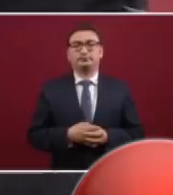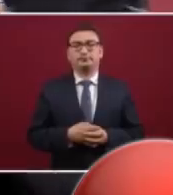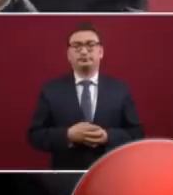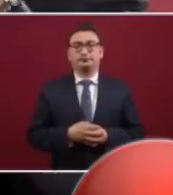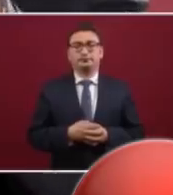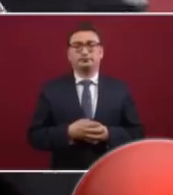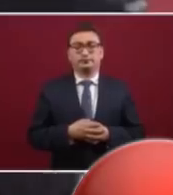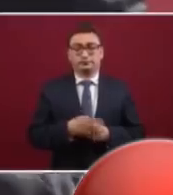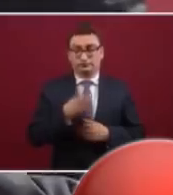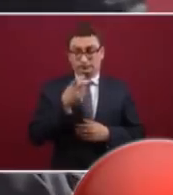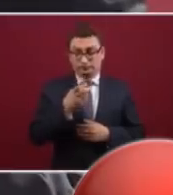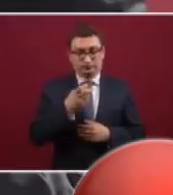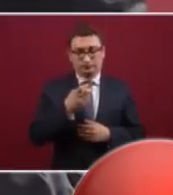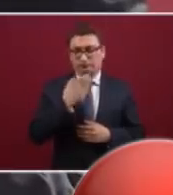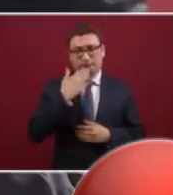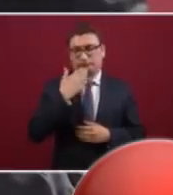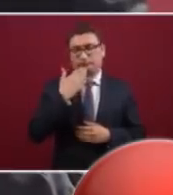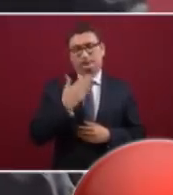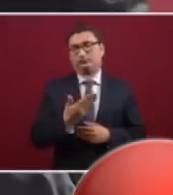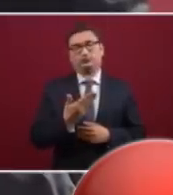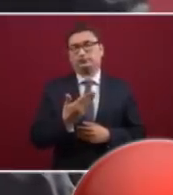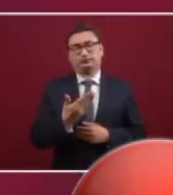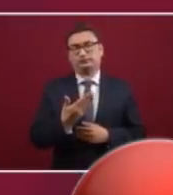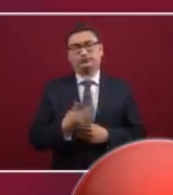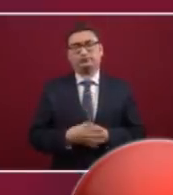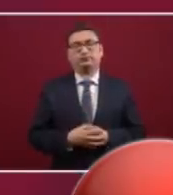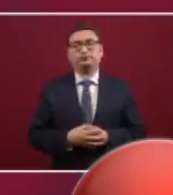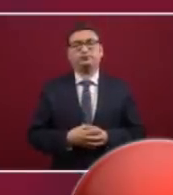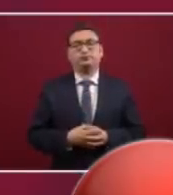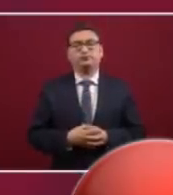Y eso no se vale.